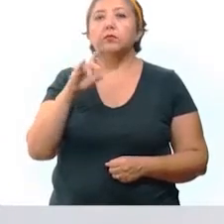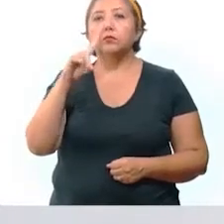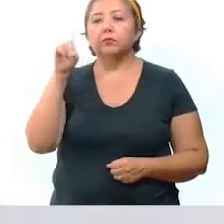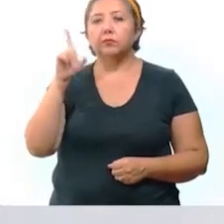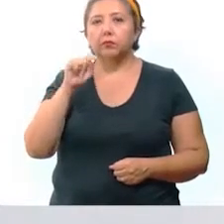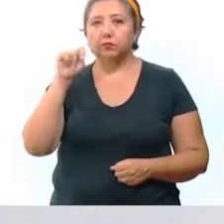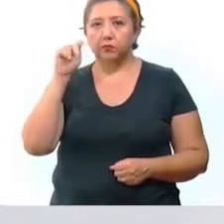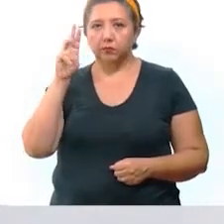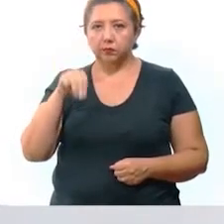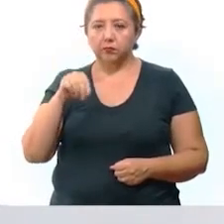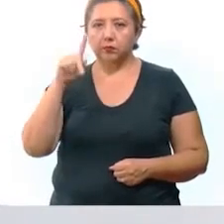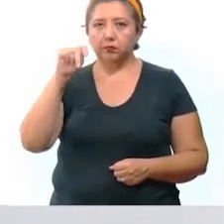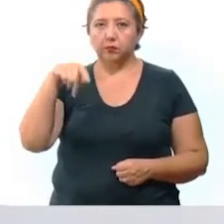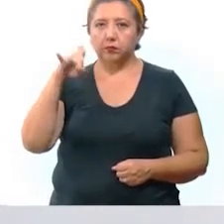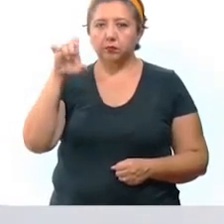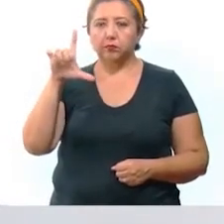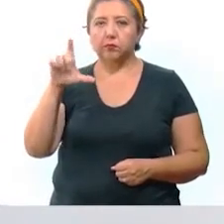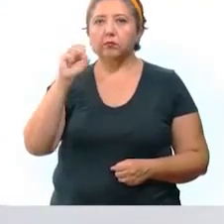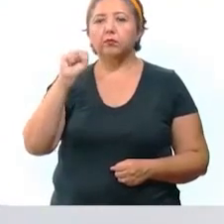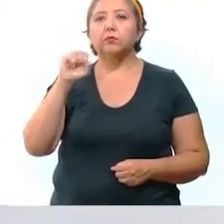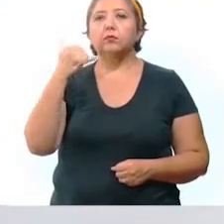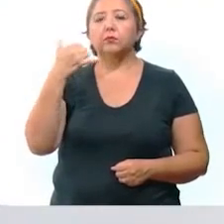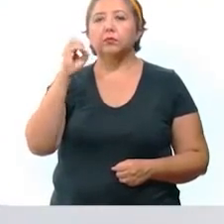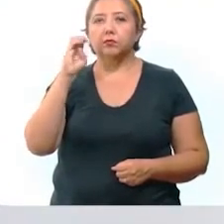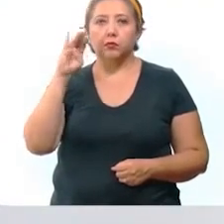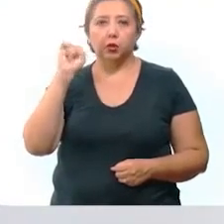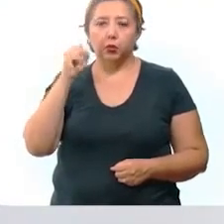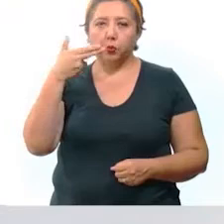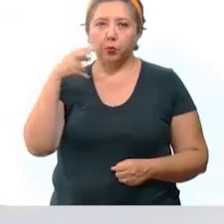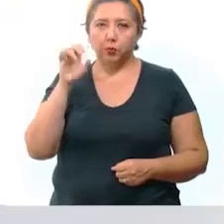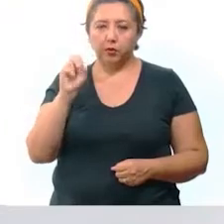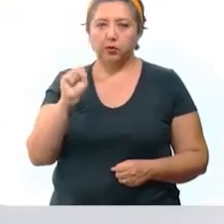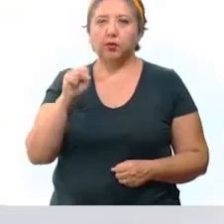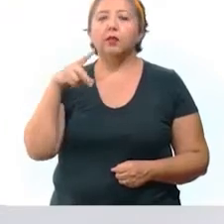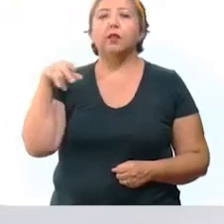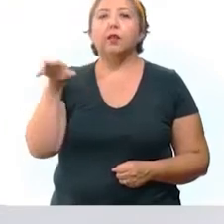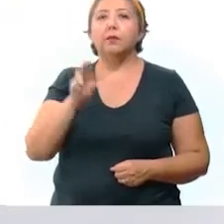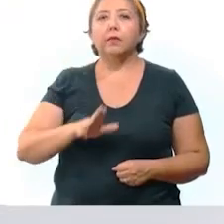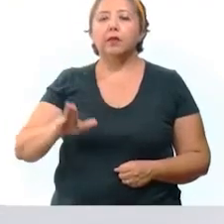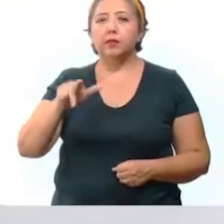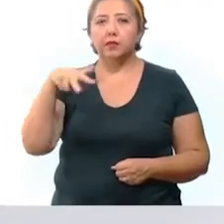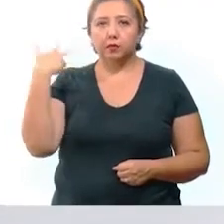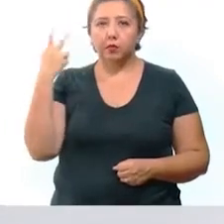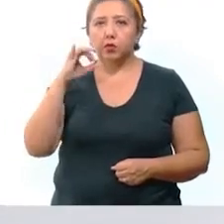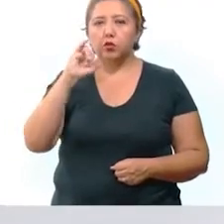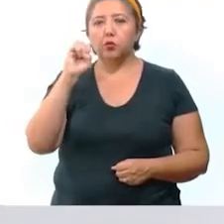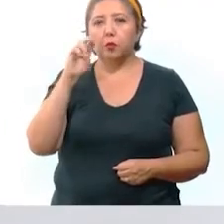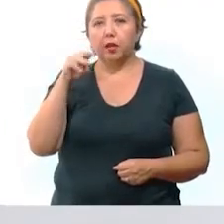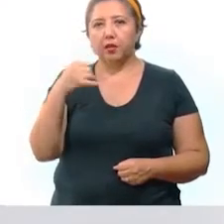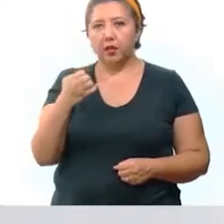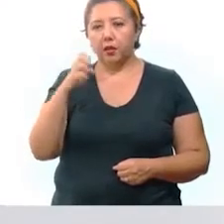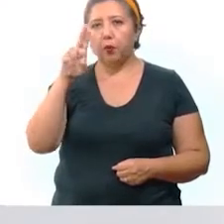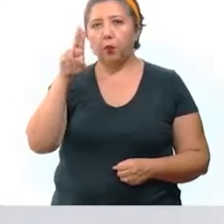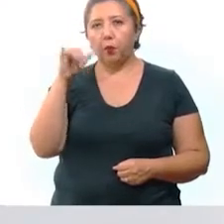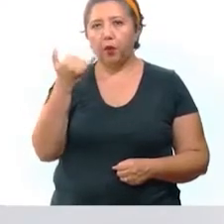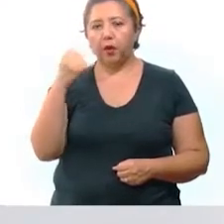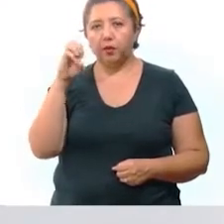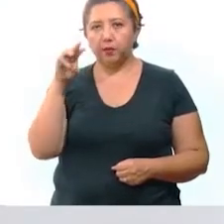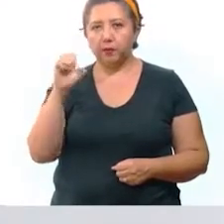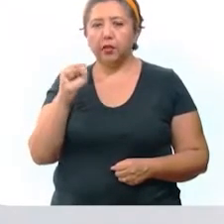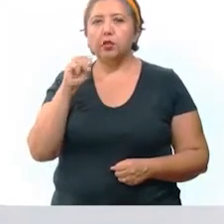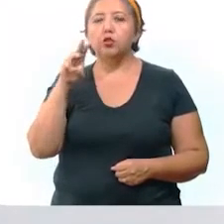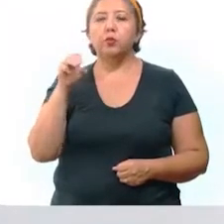Bravo, Tecantó, Tecal de Venegas, Yobaín y Jují. El martes 13 en los municipios de Chumayel, Tatsiu, Guayma y Suma de